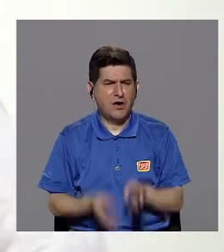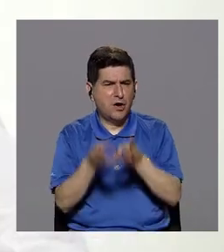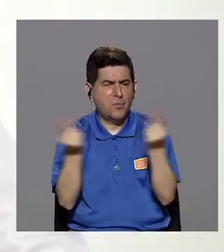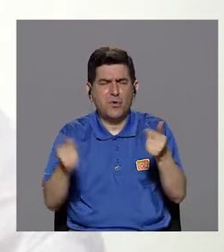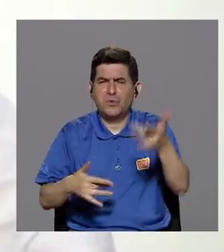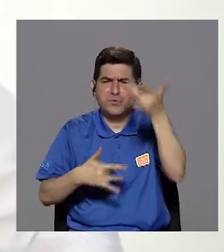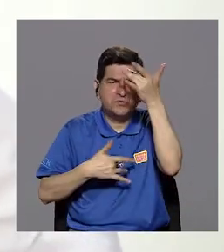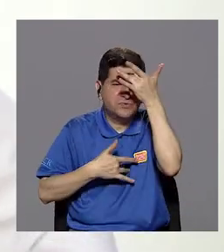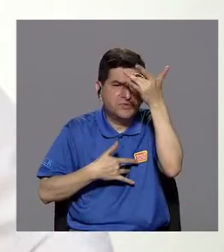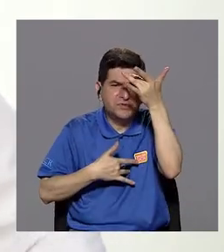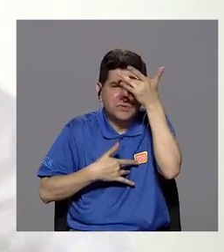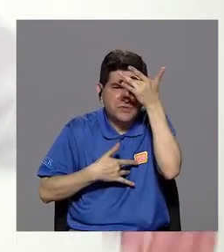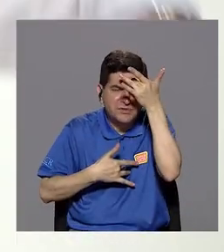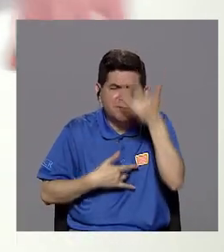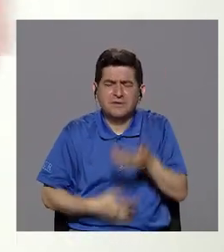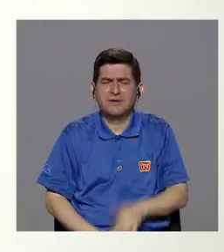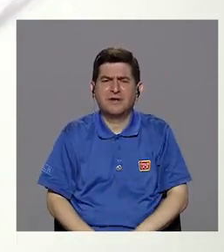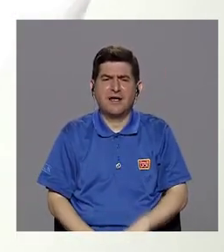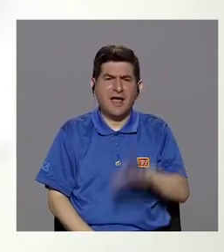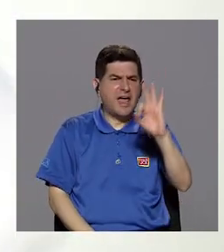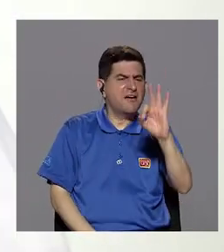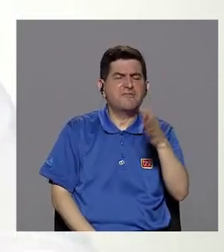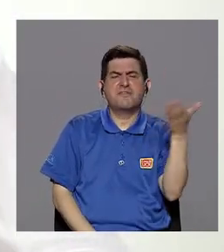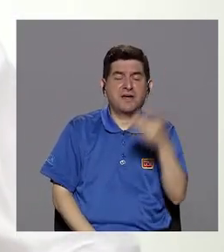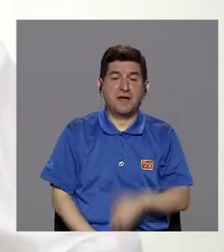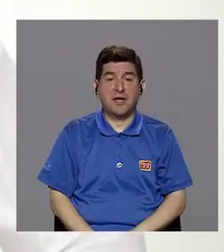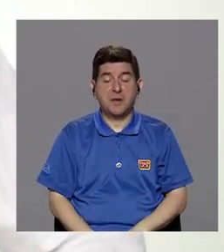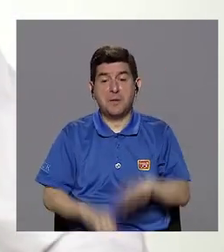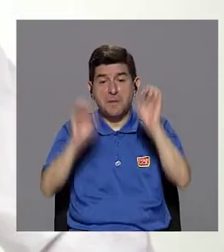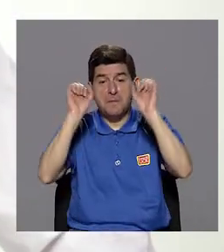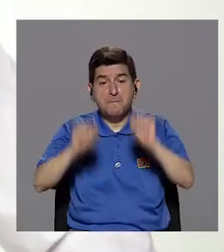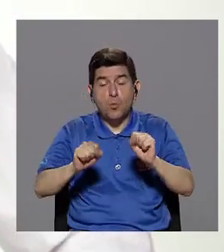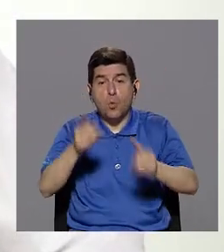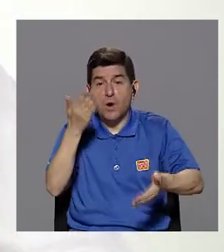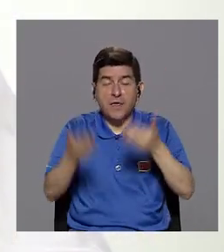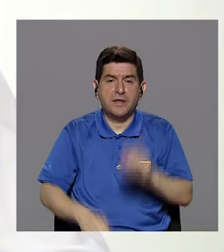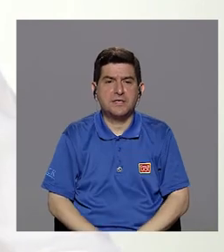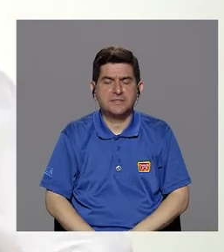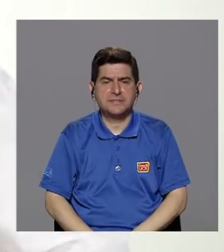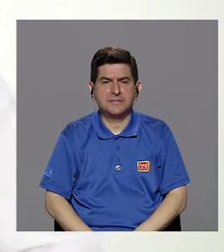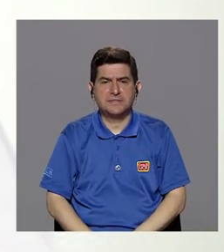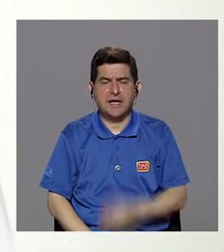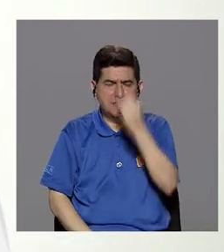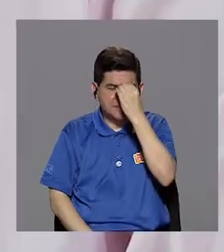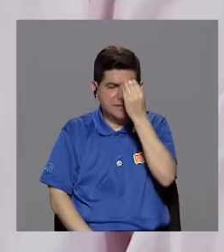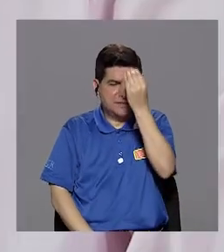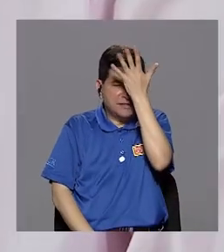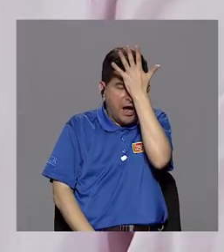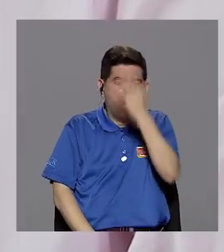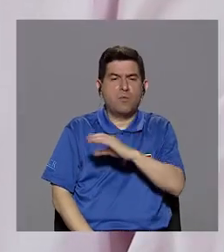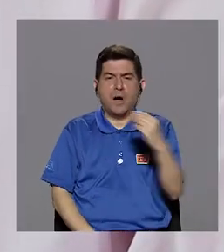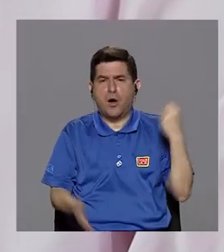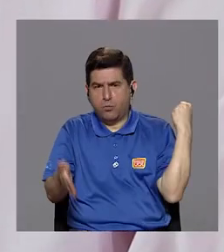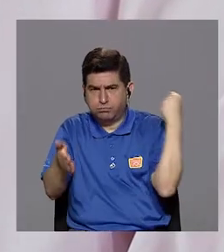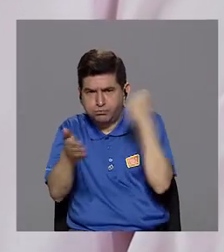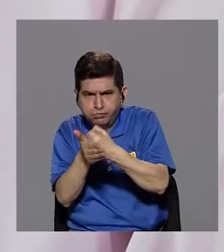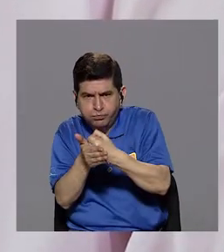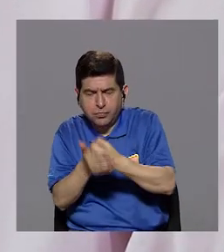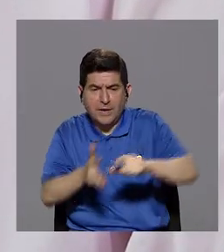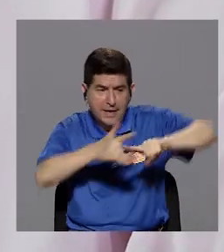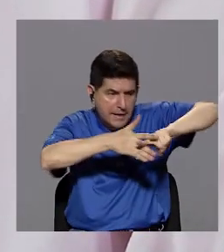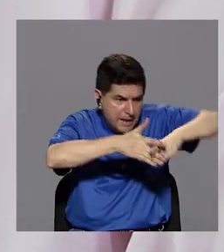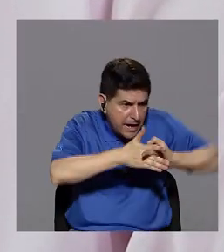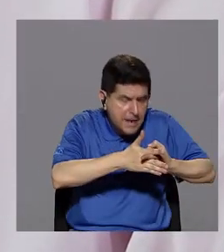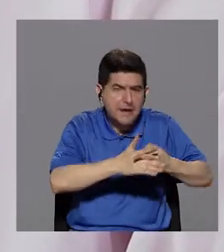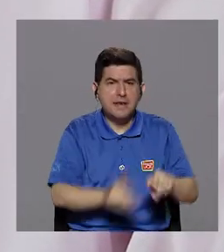produce la fibromialgia. Está desde un trauma que puede ser físico, emocional, que desencadena